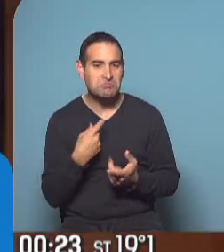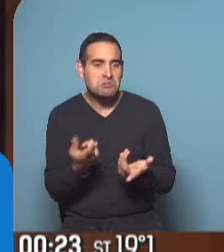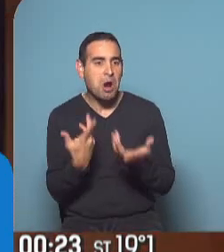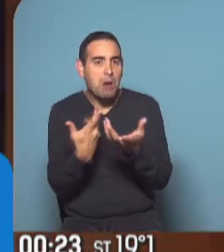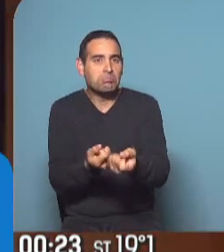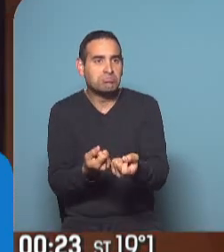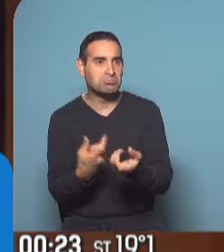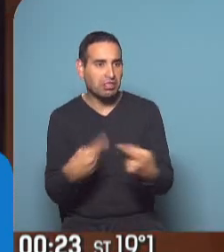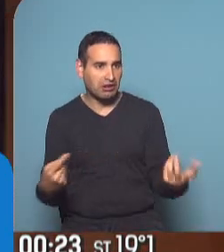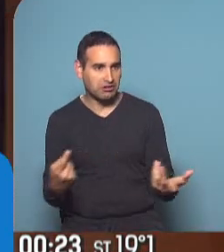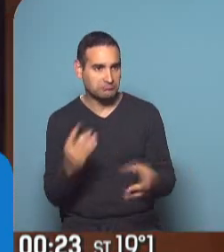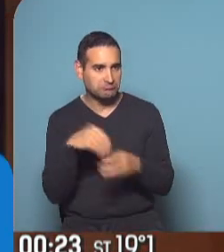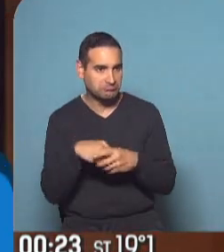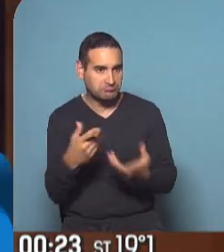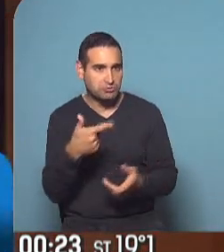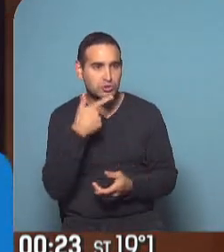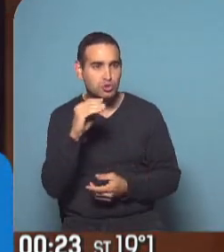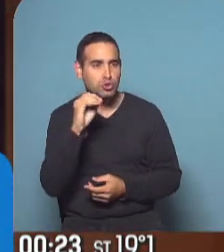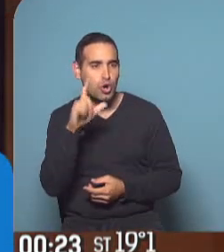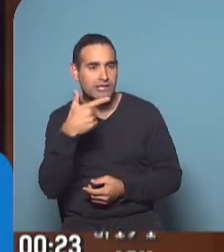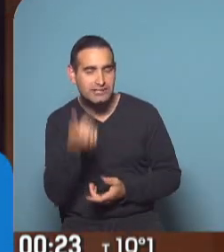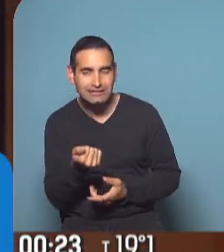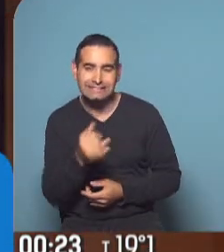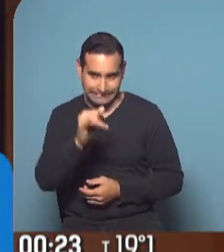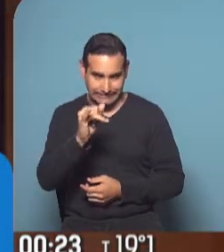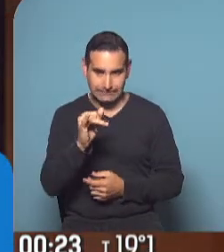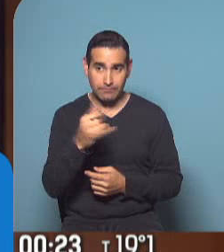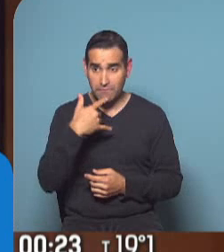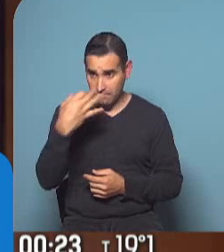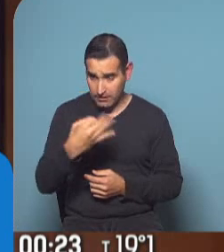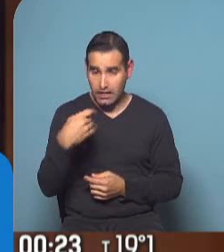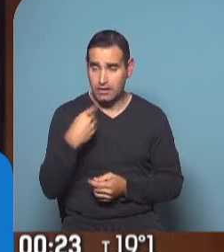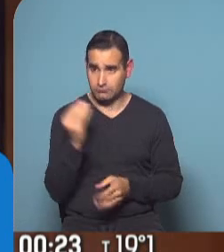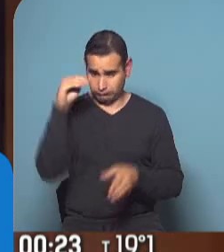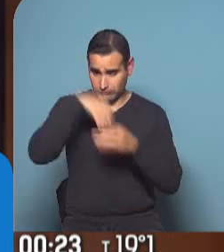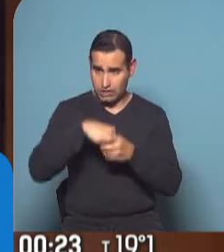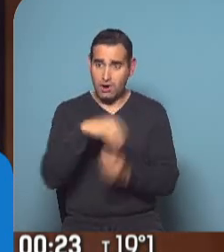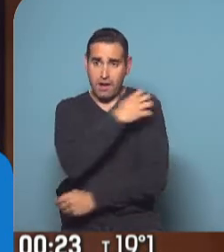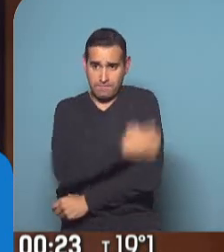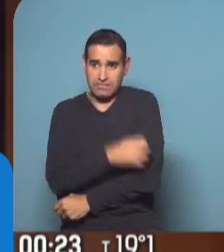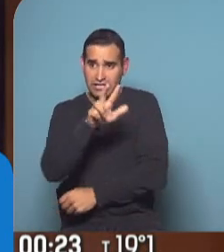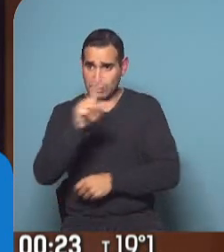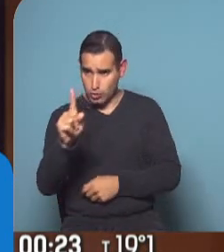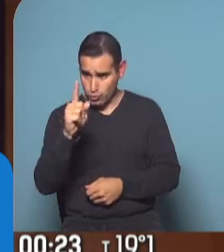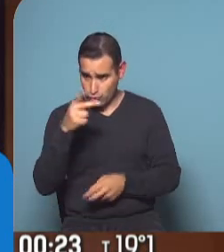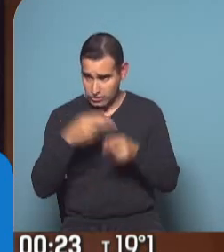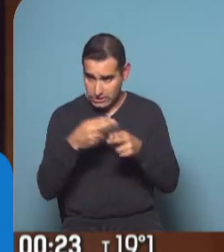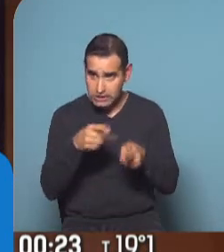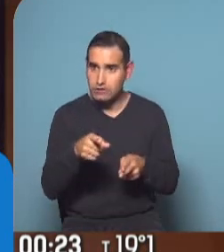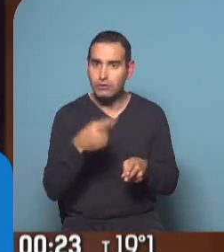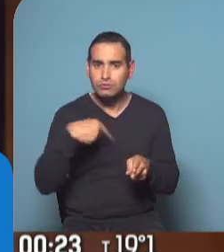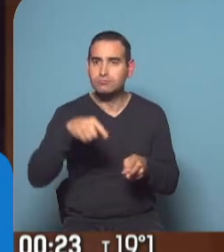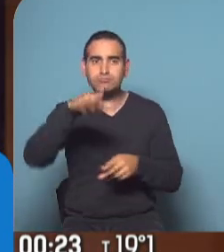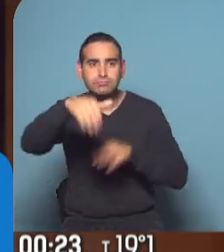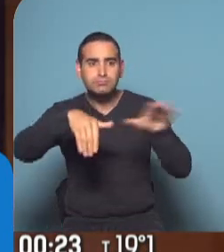similar nosotros estamos haciendo estamos de hecho físicamente en la villa 31 y lo que estamos haciendo juntando colegios